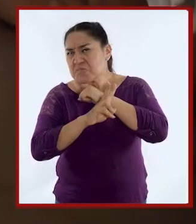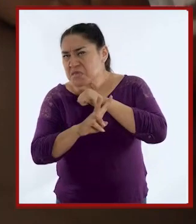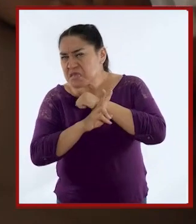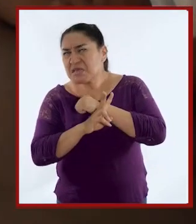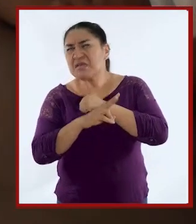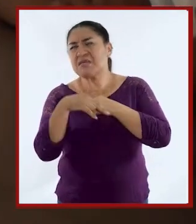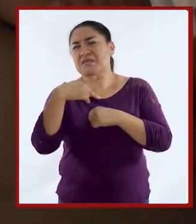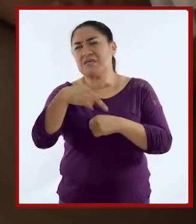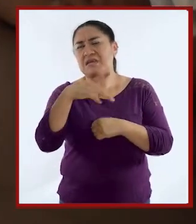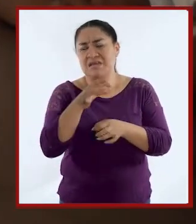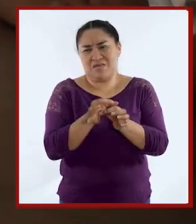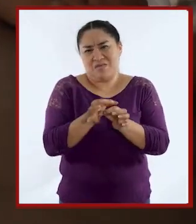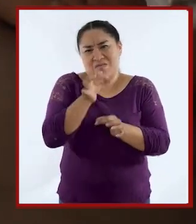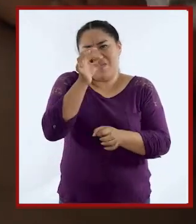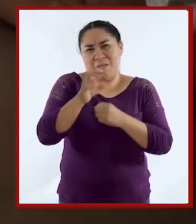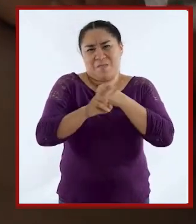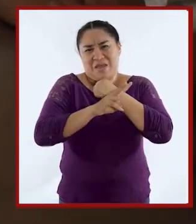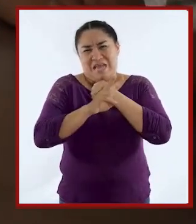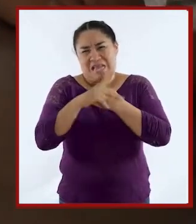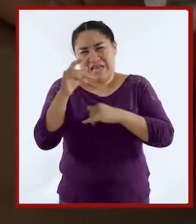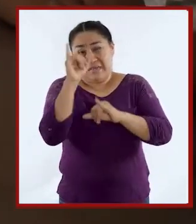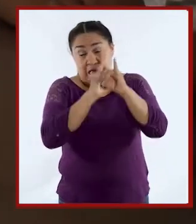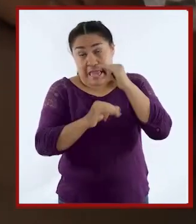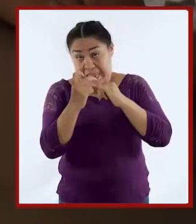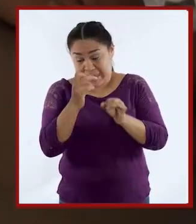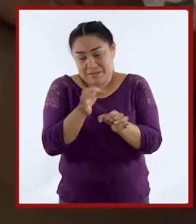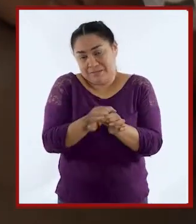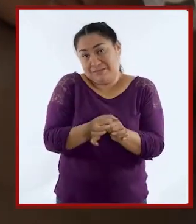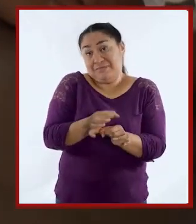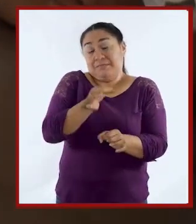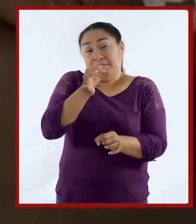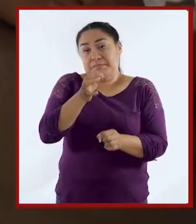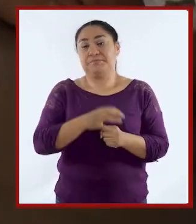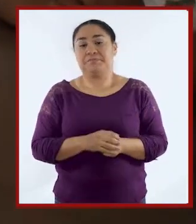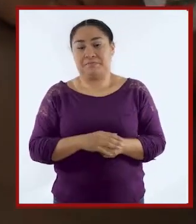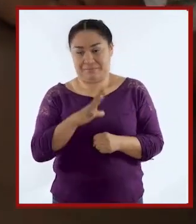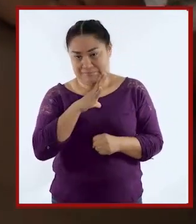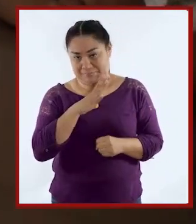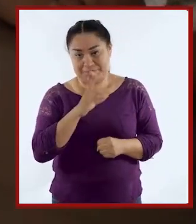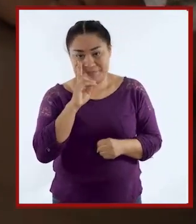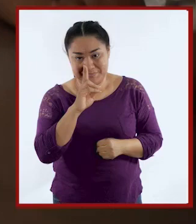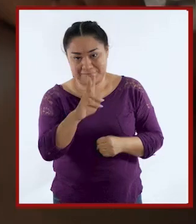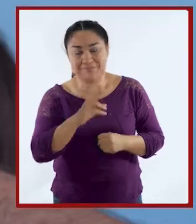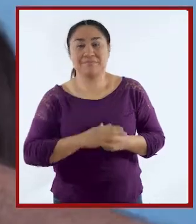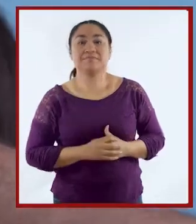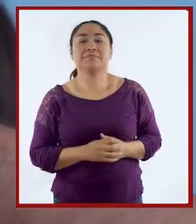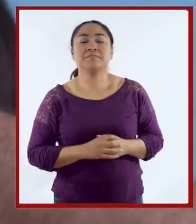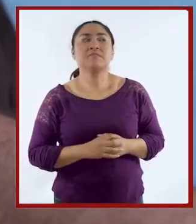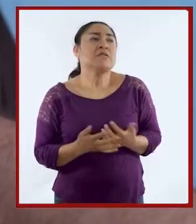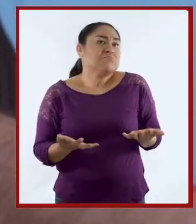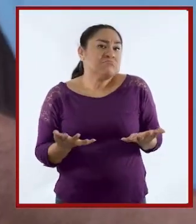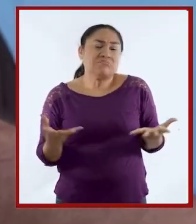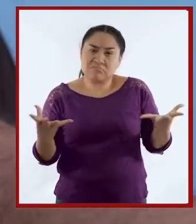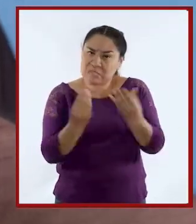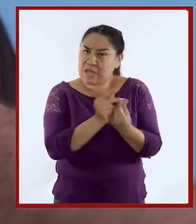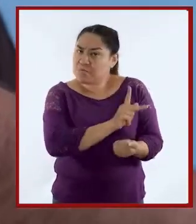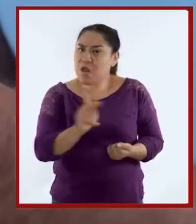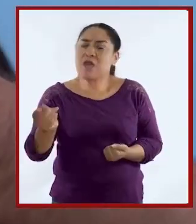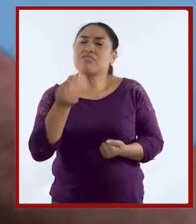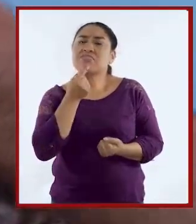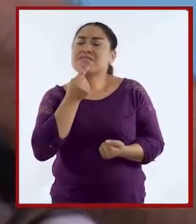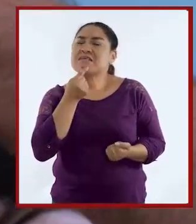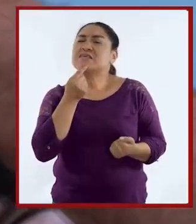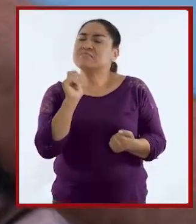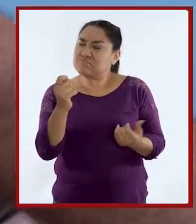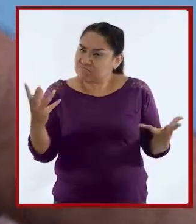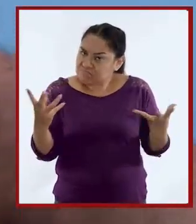Una probeta. Será probeta, será muy bien, bueno, etcétera. Es un tubito que tenemos por ahí. Involucrar a los